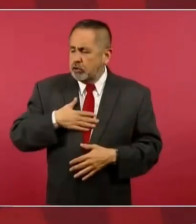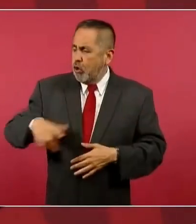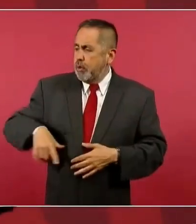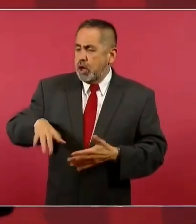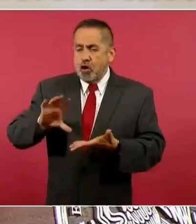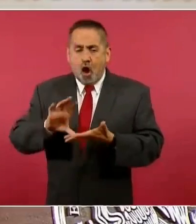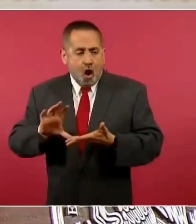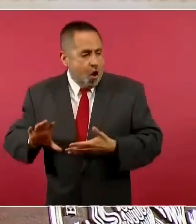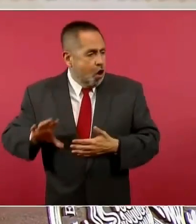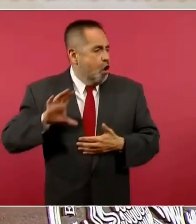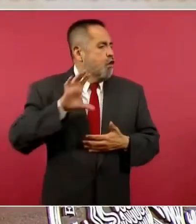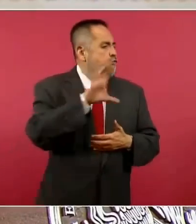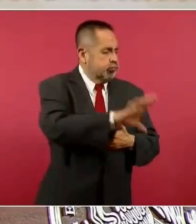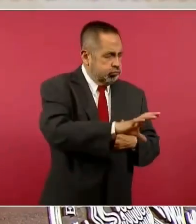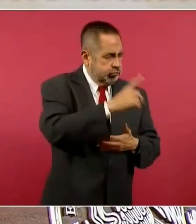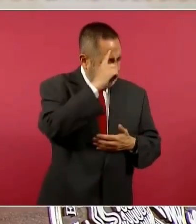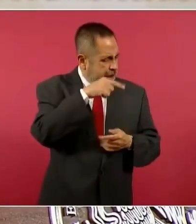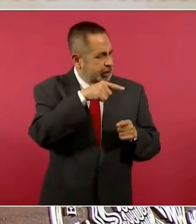los rescata